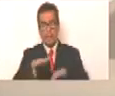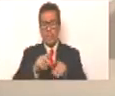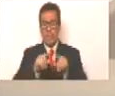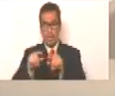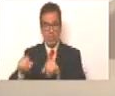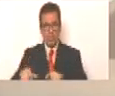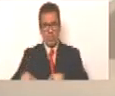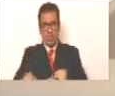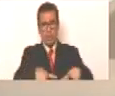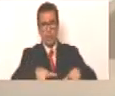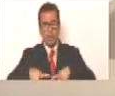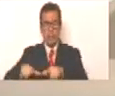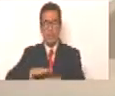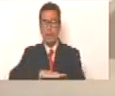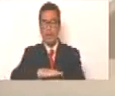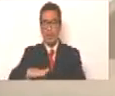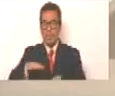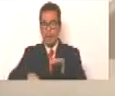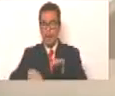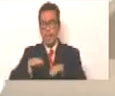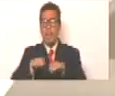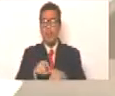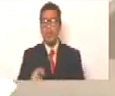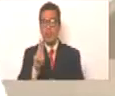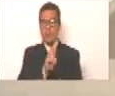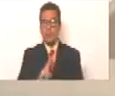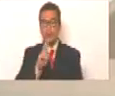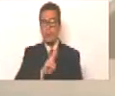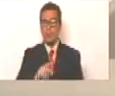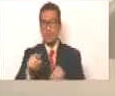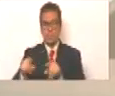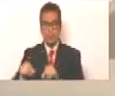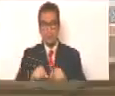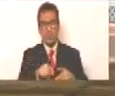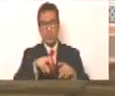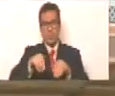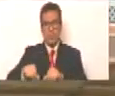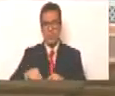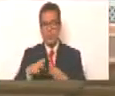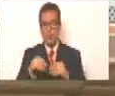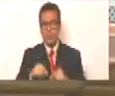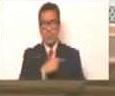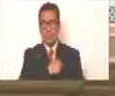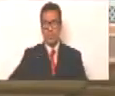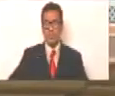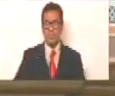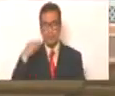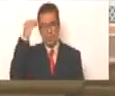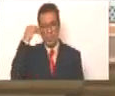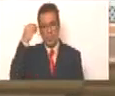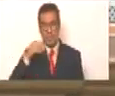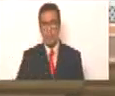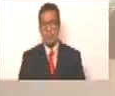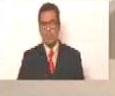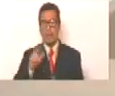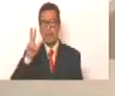producción, optimizando el uso de la tierra. Es todo, señor presidente. En consideración. Aprobado.